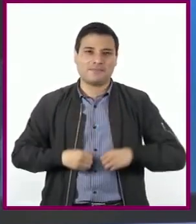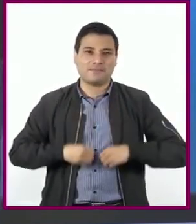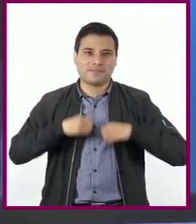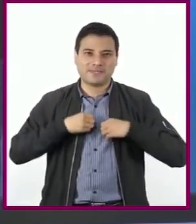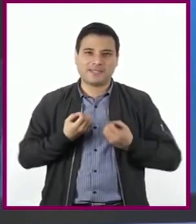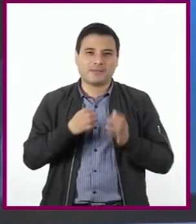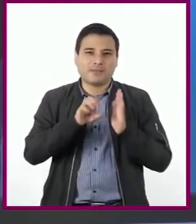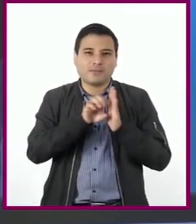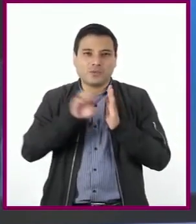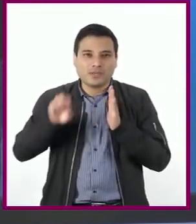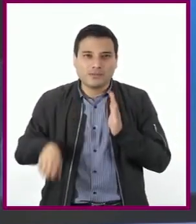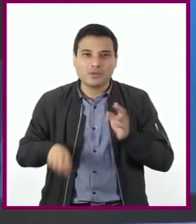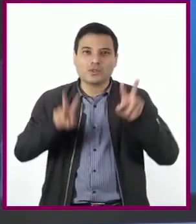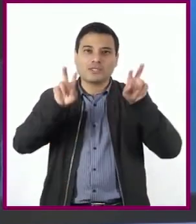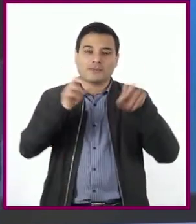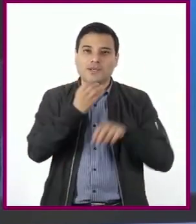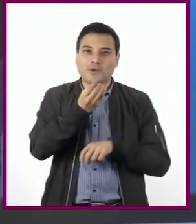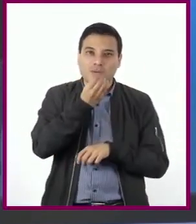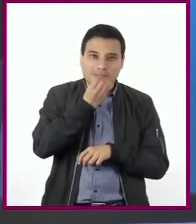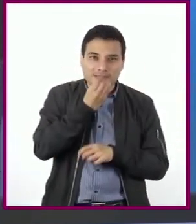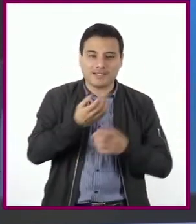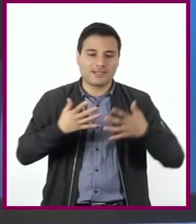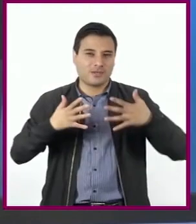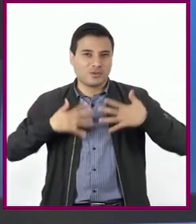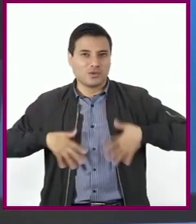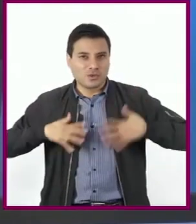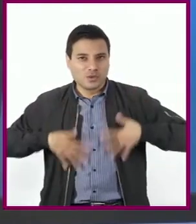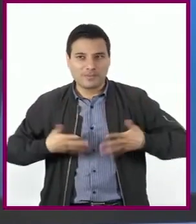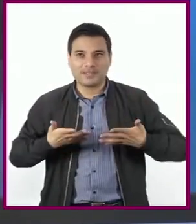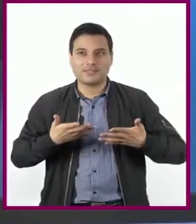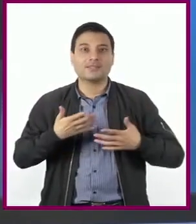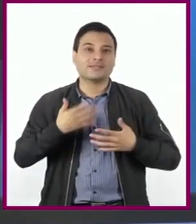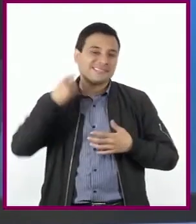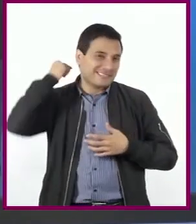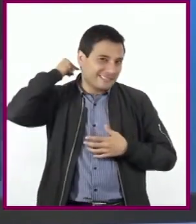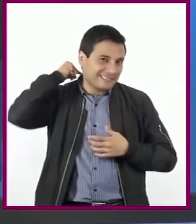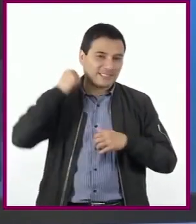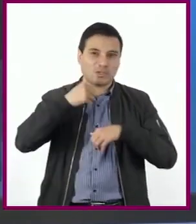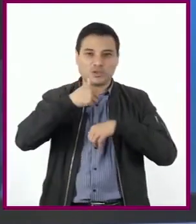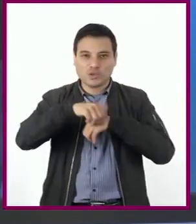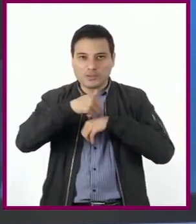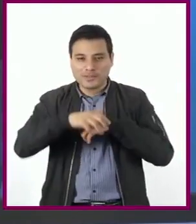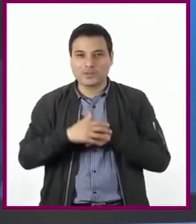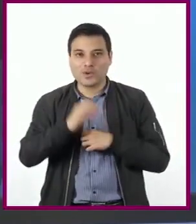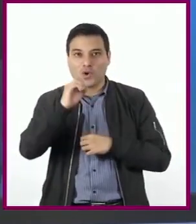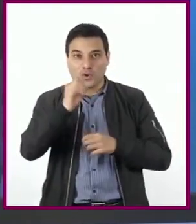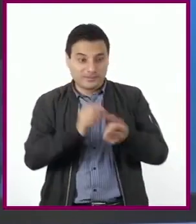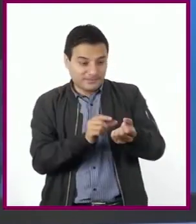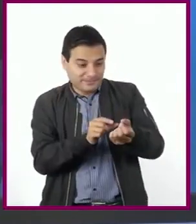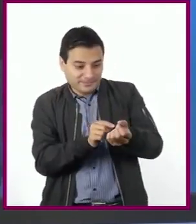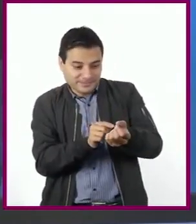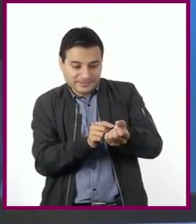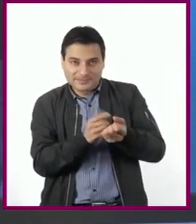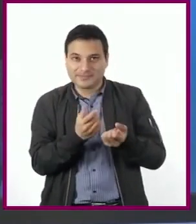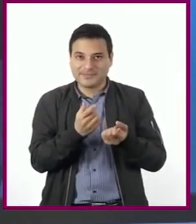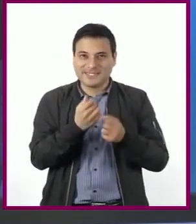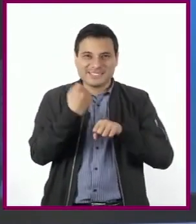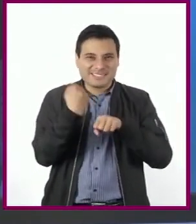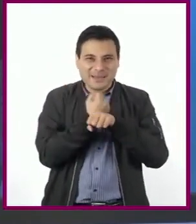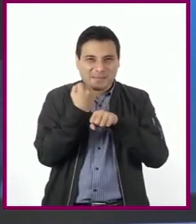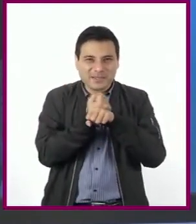y también es muy evidente en la ropa, el cuello de las camisas, el largo de las mangas, la talla del calzado,